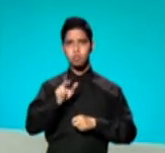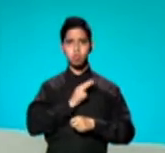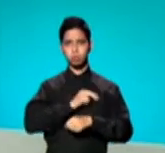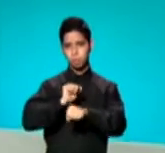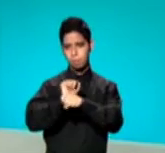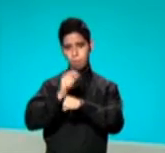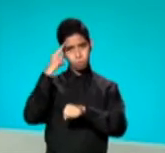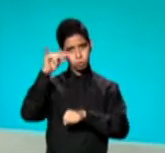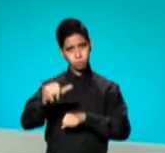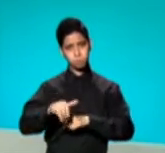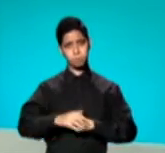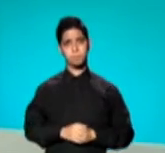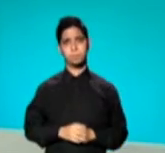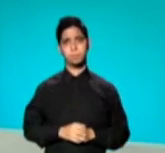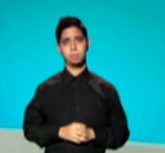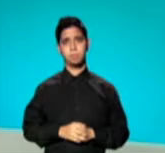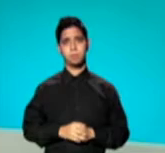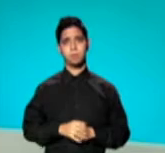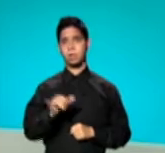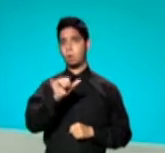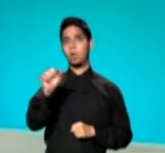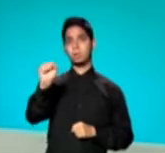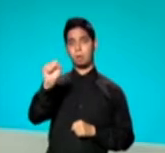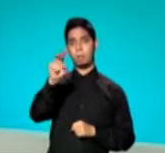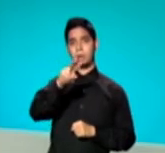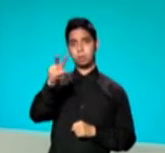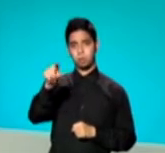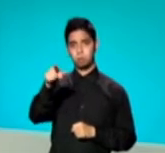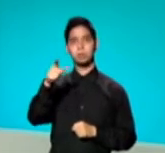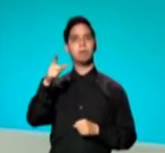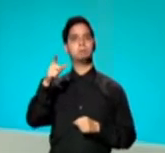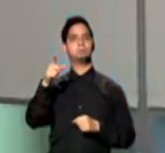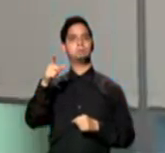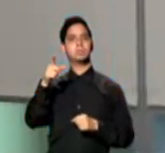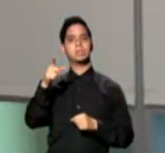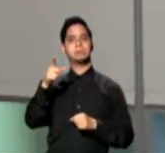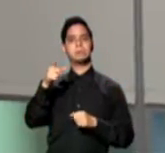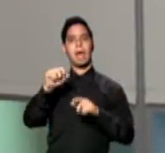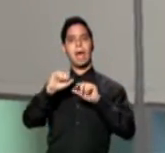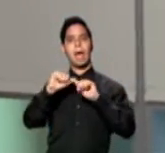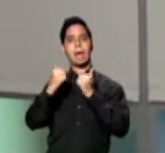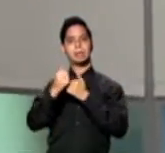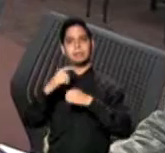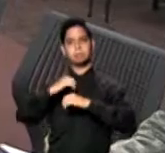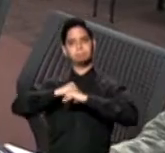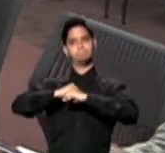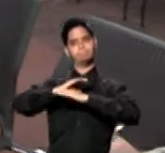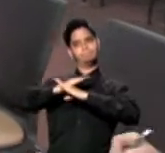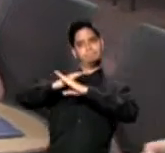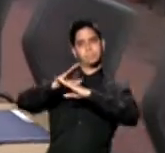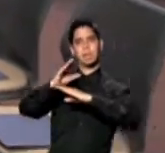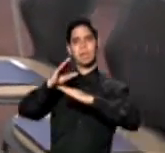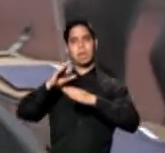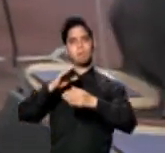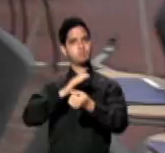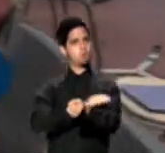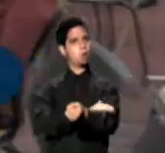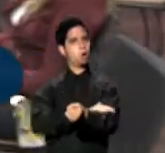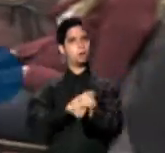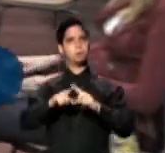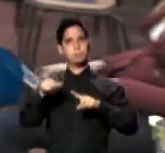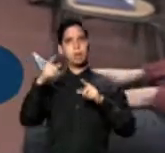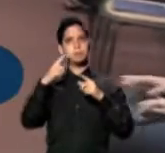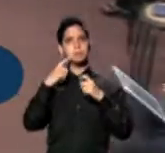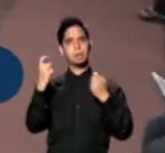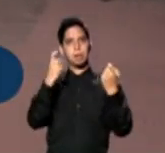este sábado 22 de octubre la Agencia Federal Antidrogas estará celebrando el Día Nacional de Recogido de Medicamentos, evento en el que